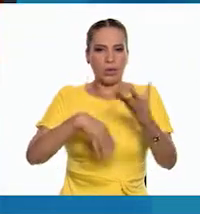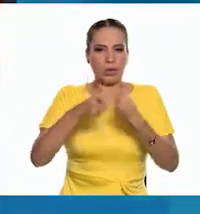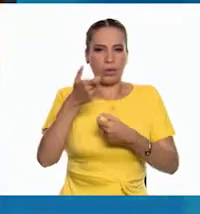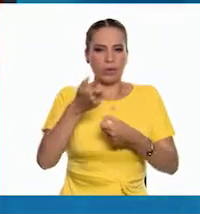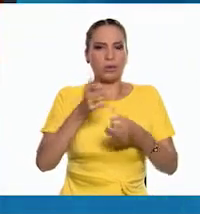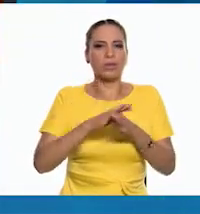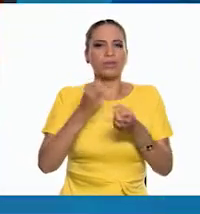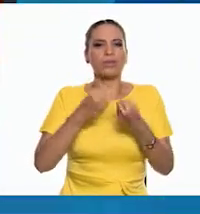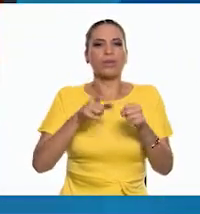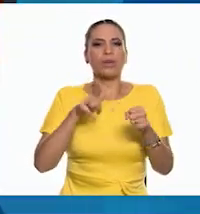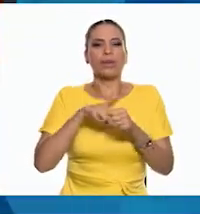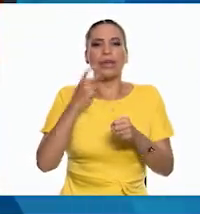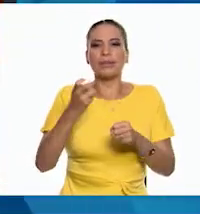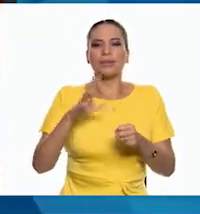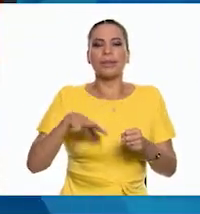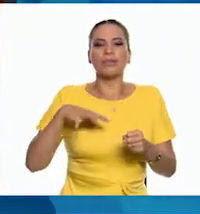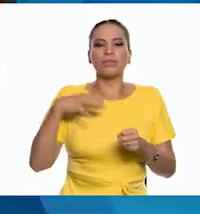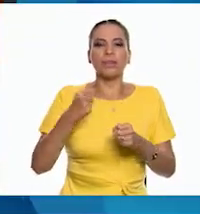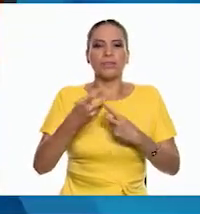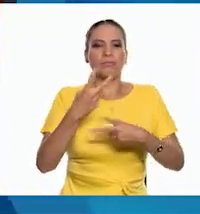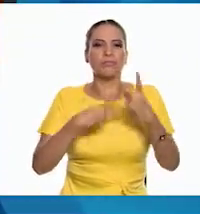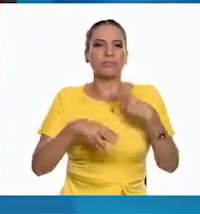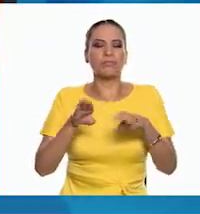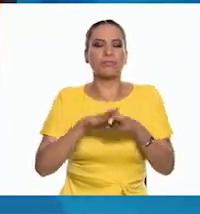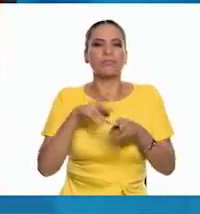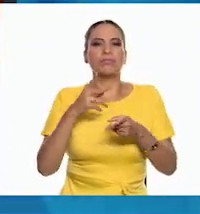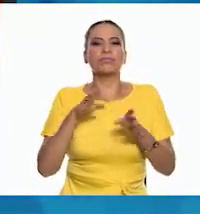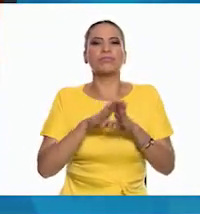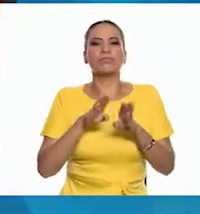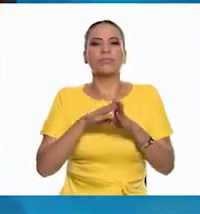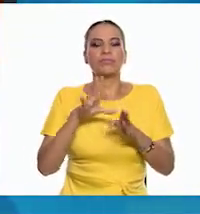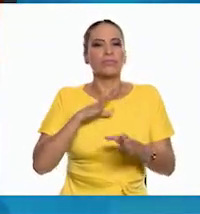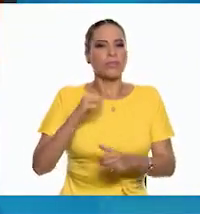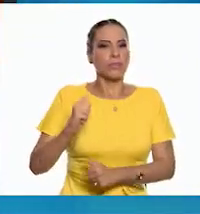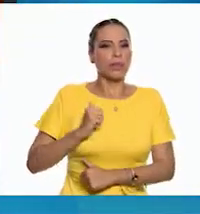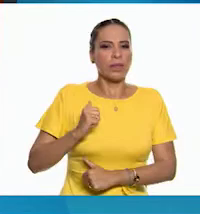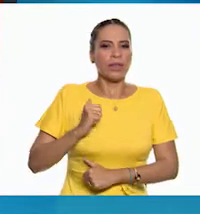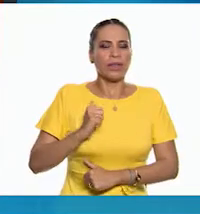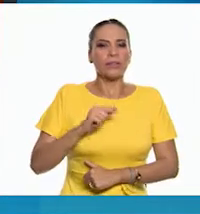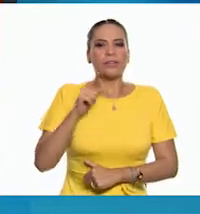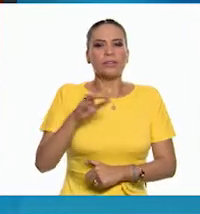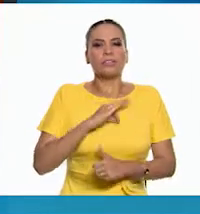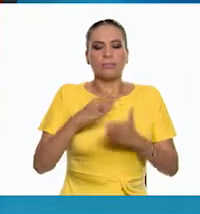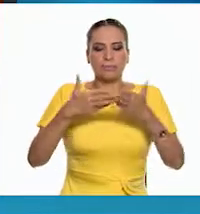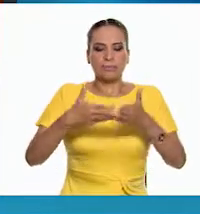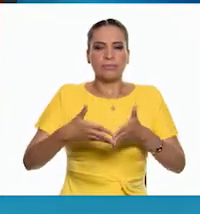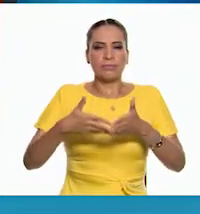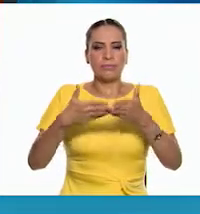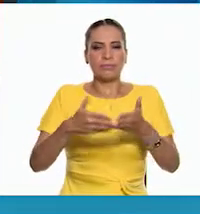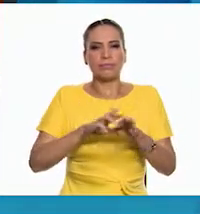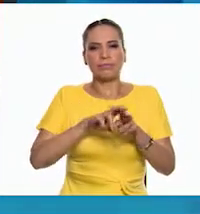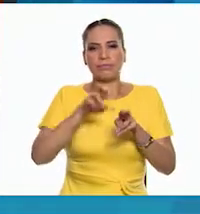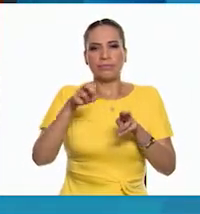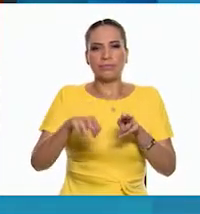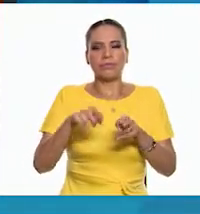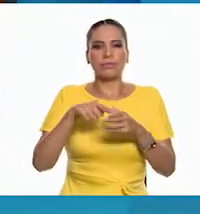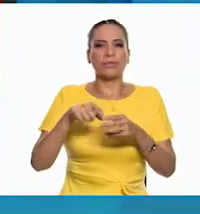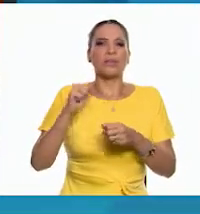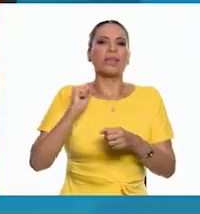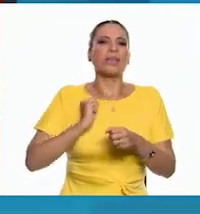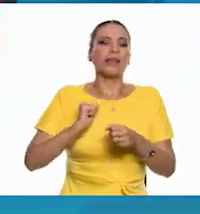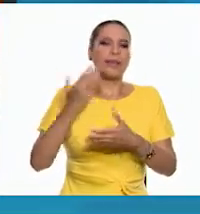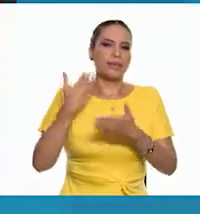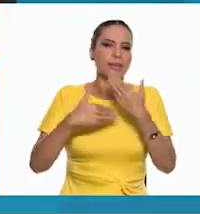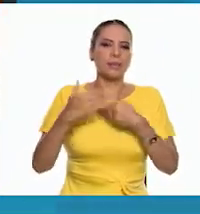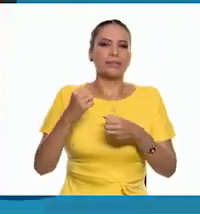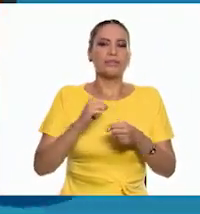sociales. Parte de este esfuerzo va a estar vinculado con la presencia de un ejército que va a desembarcar justamente en la década de los